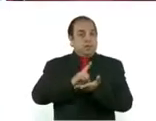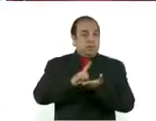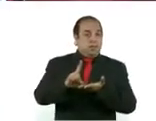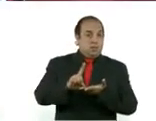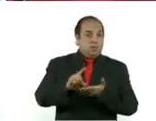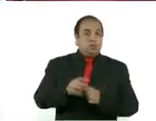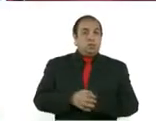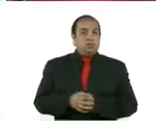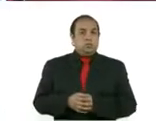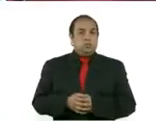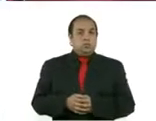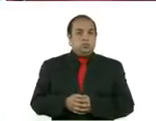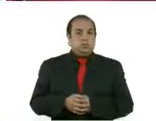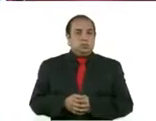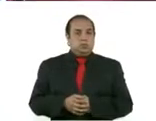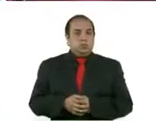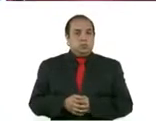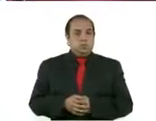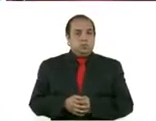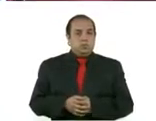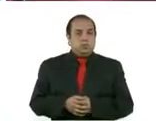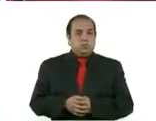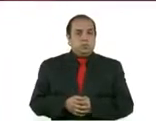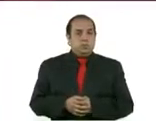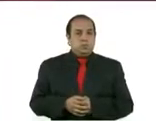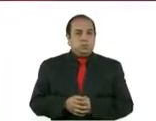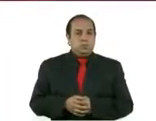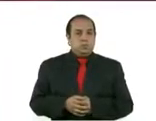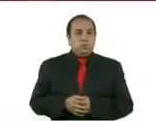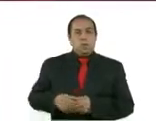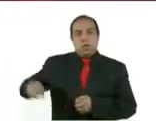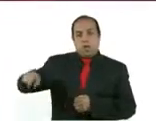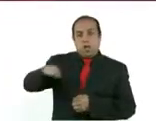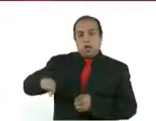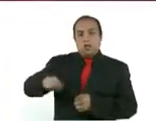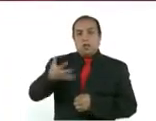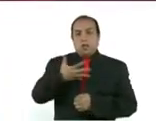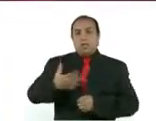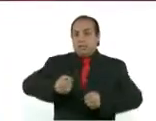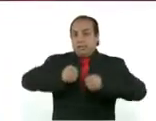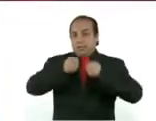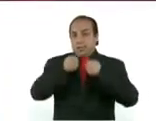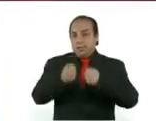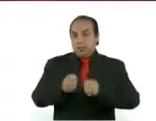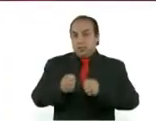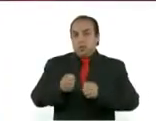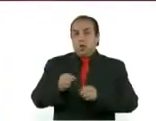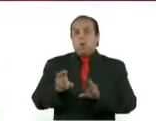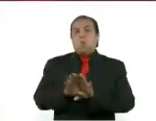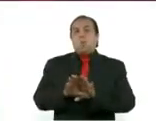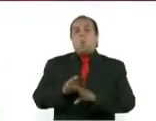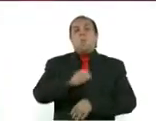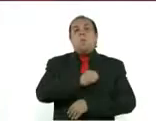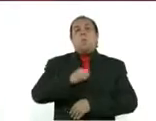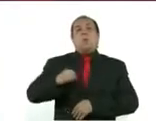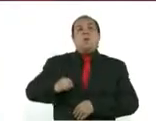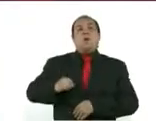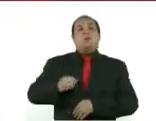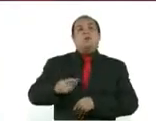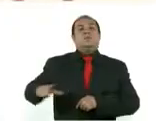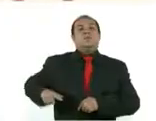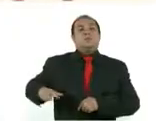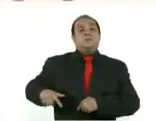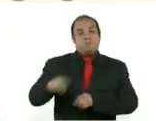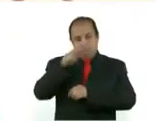independientemente de la posibilidad de la concurrencia de los recursos. Ellos deben tenerlo garantizado como una obligación del Estado mexicano.